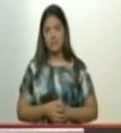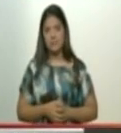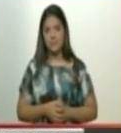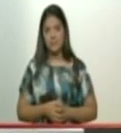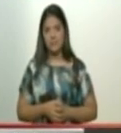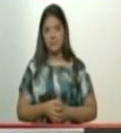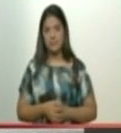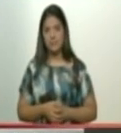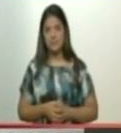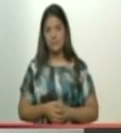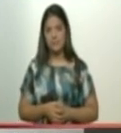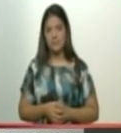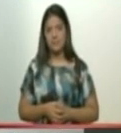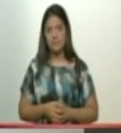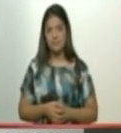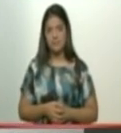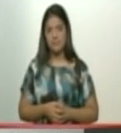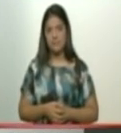sangre.